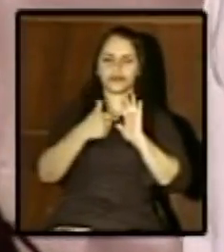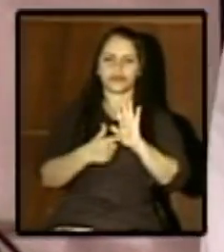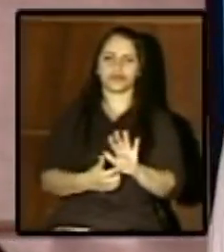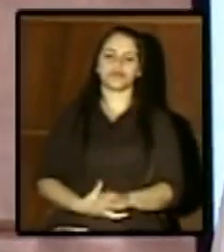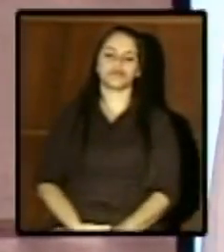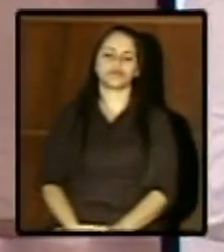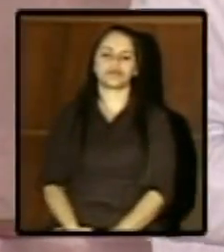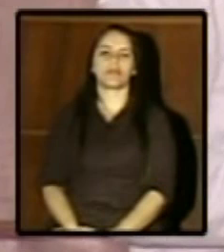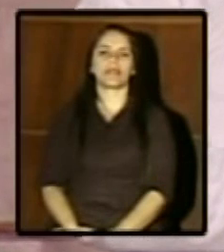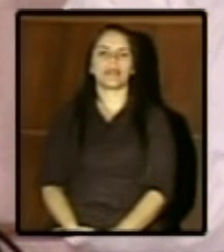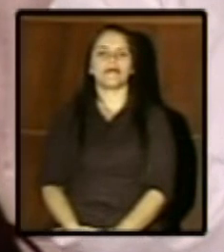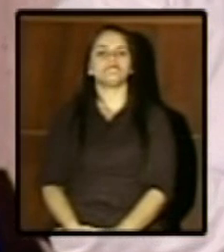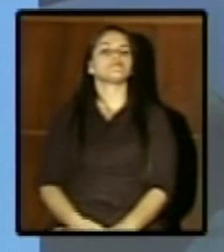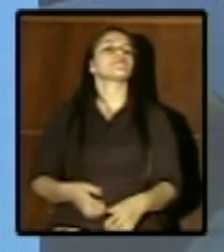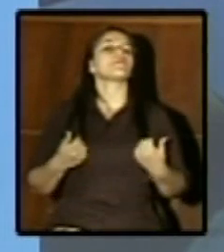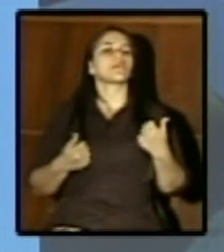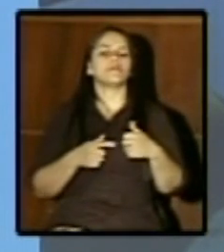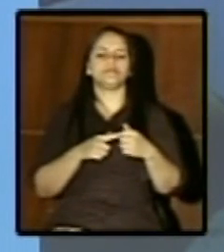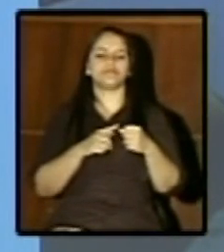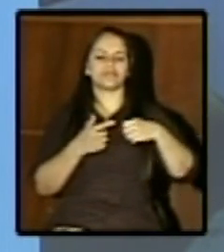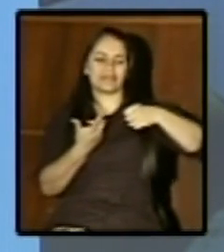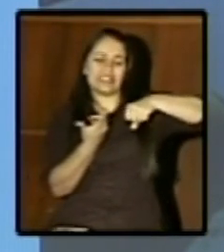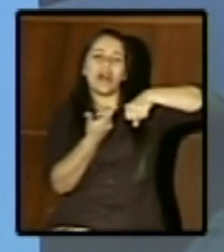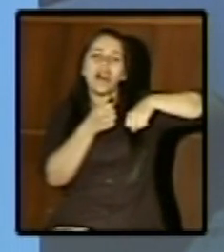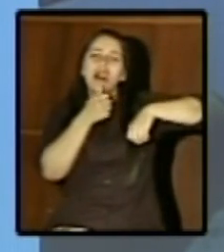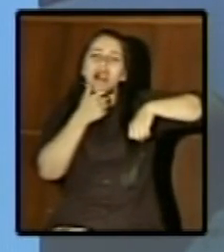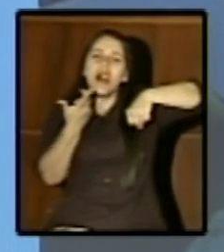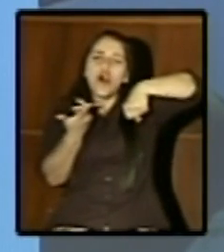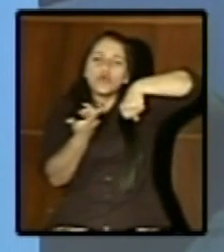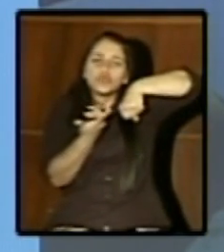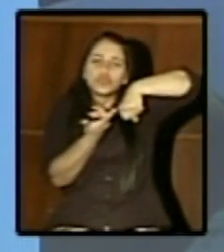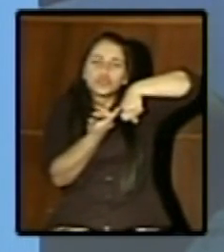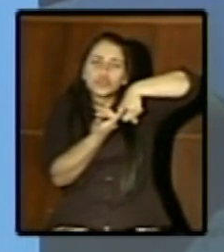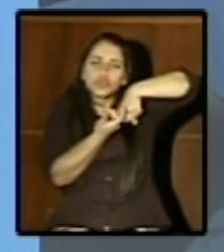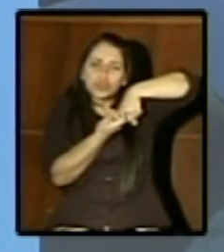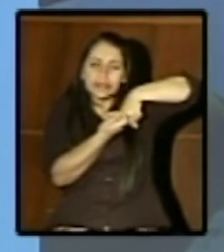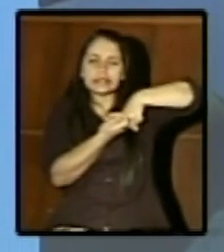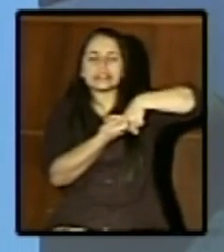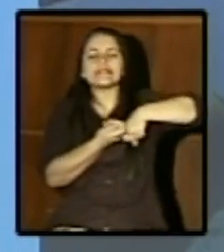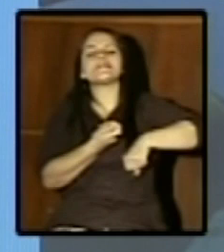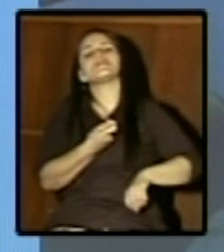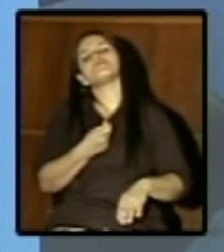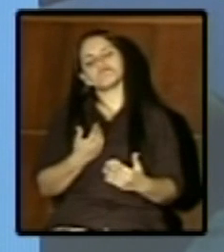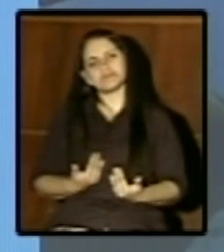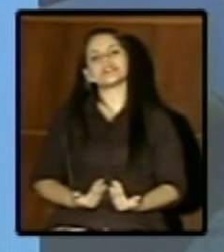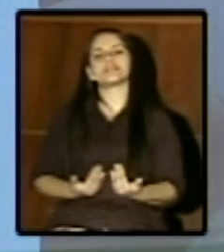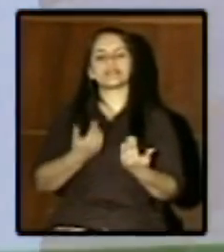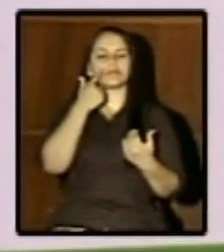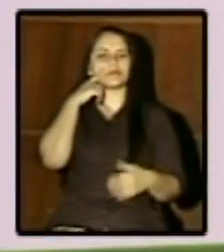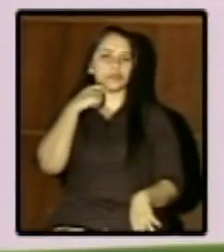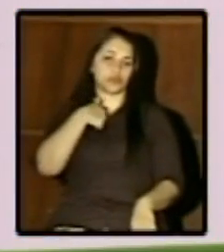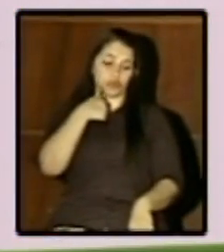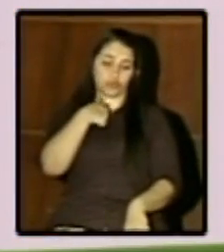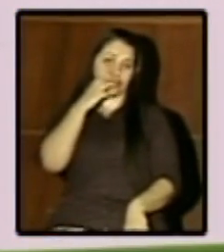saben cuál les sienta bien. No, yo me tomo esto y con eso tengo, ¿listo? Las infiltraciones. La infiltración es